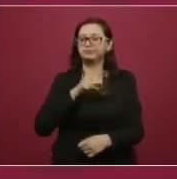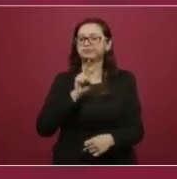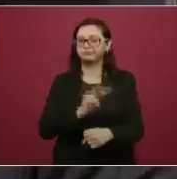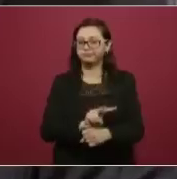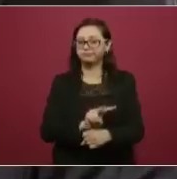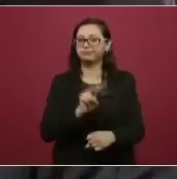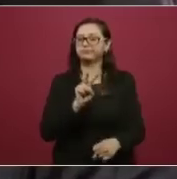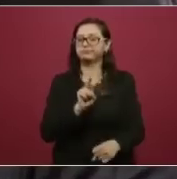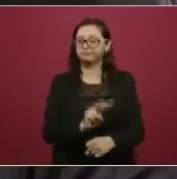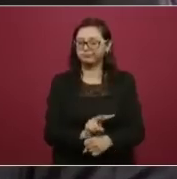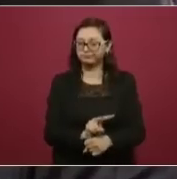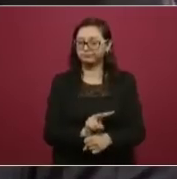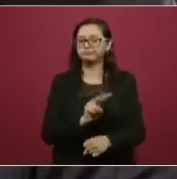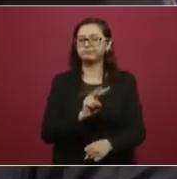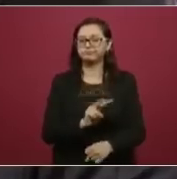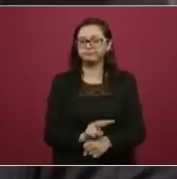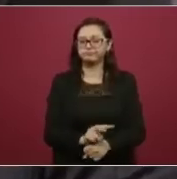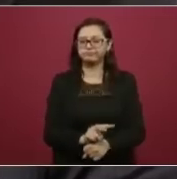como